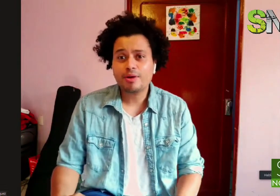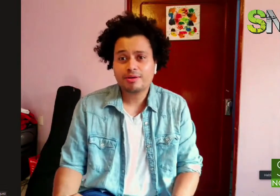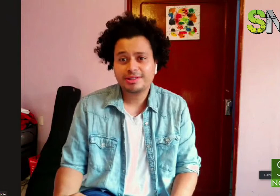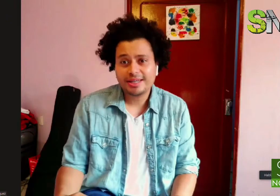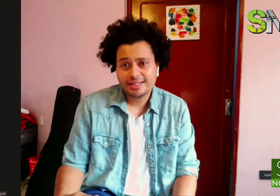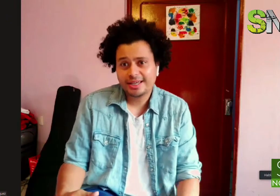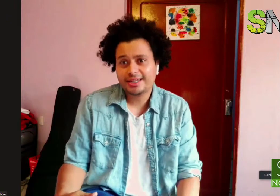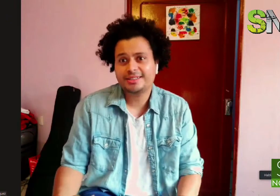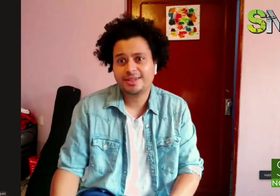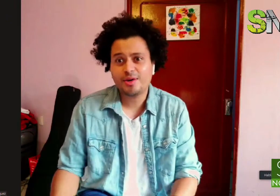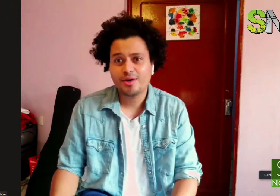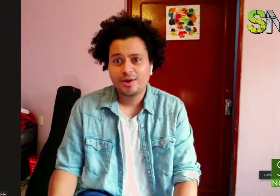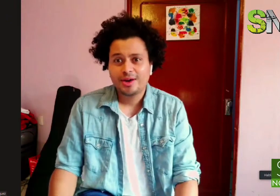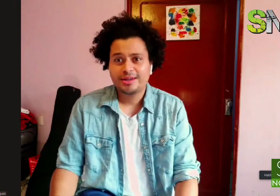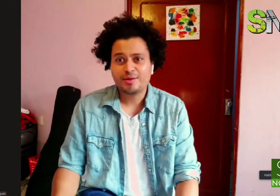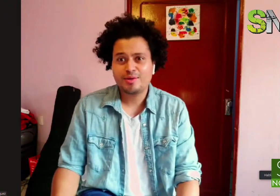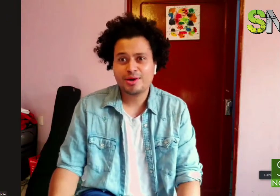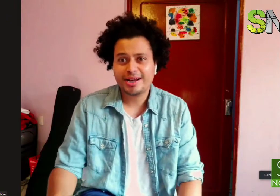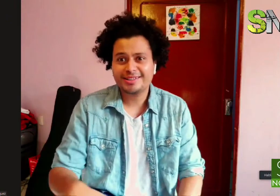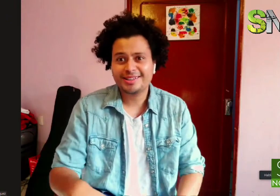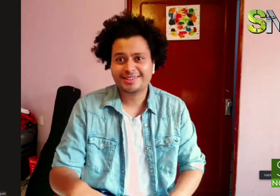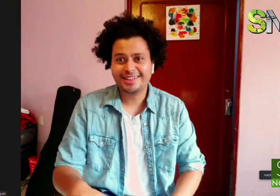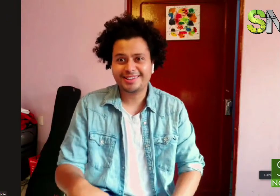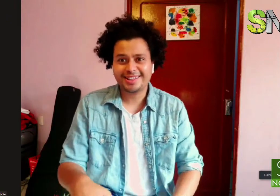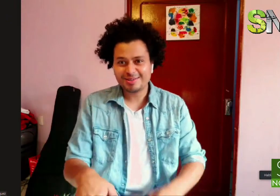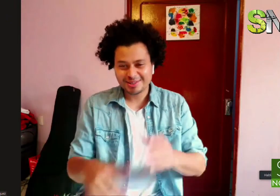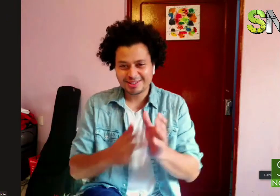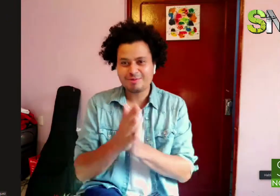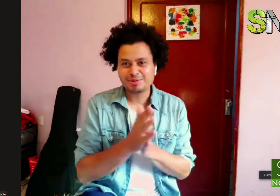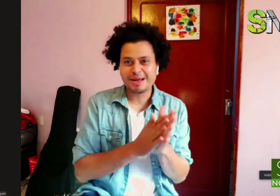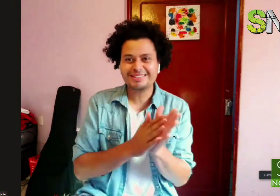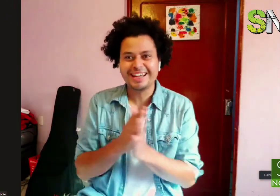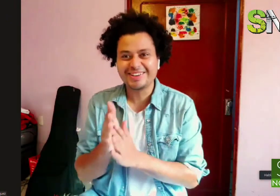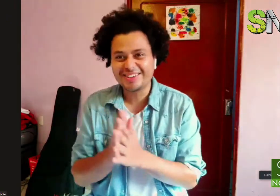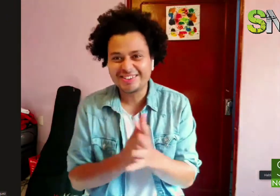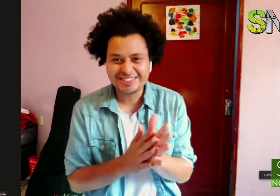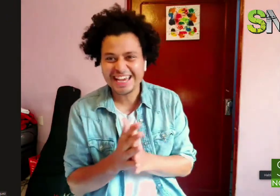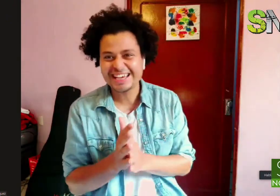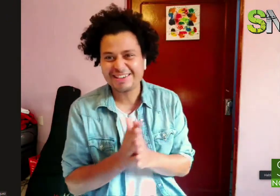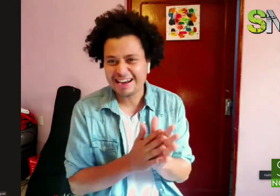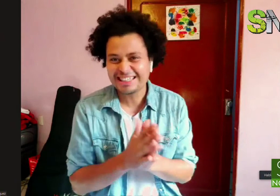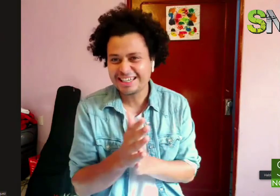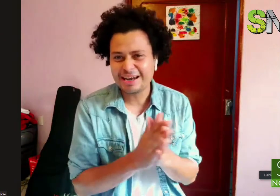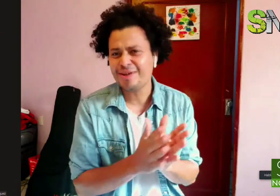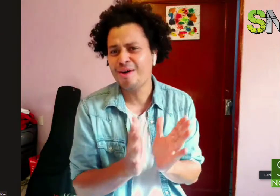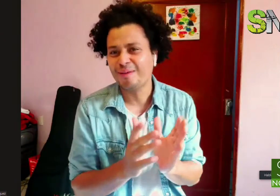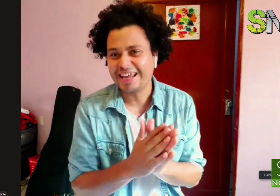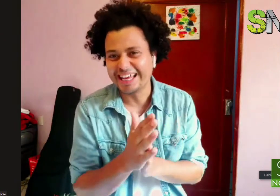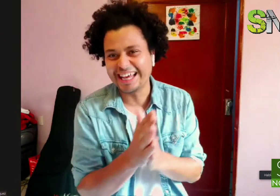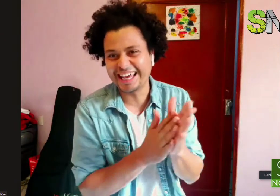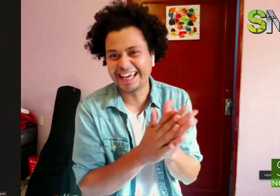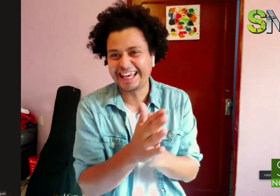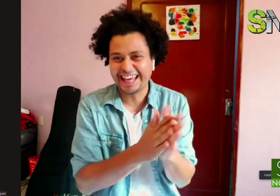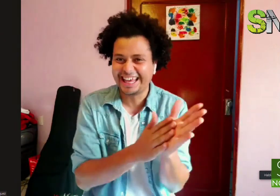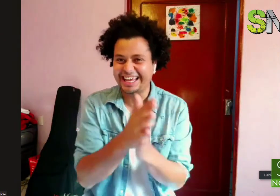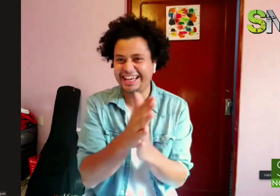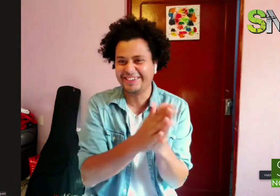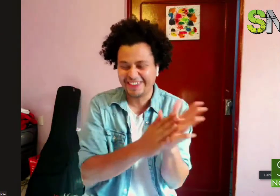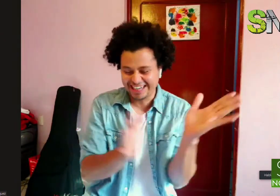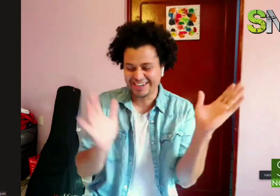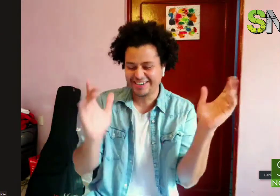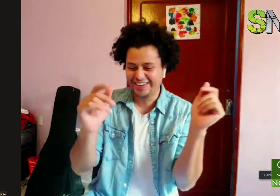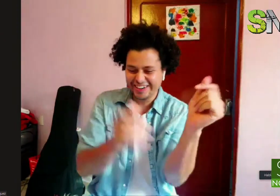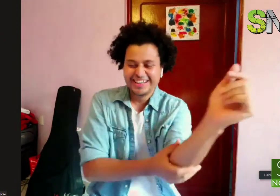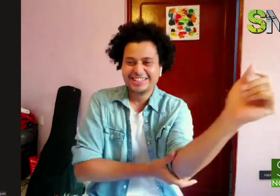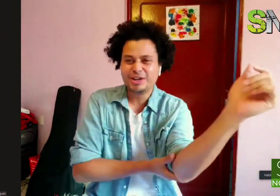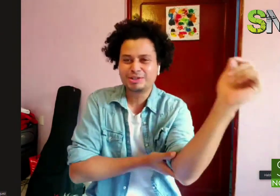en eBay o algo así, qué sé yo, en algún lugar ahí interesante, ¿no? O sea, alguna subasta, ¿no? No sé, igual y no, ¿verdad?